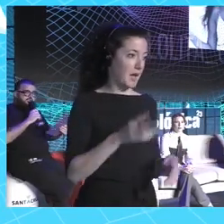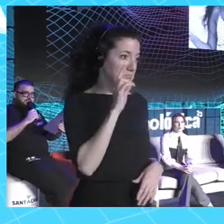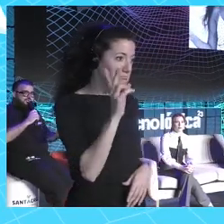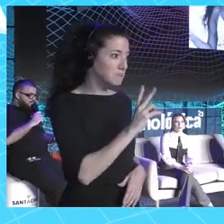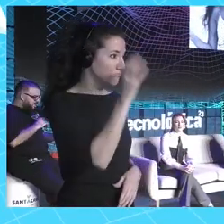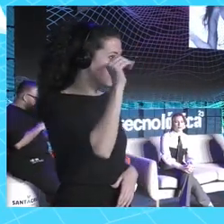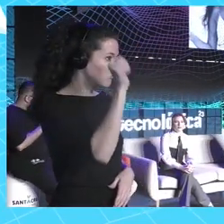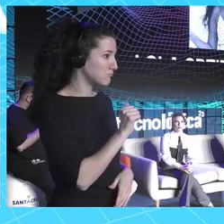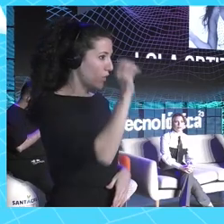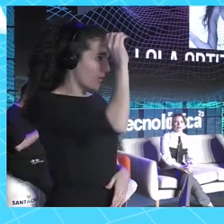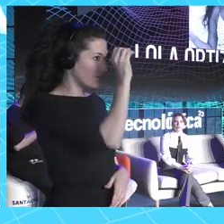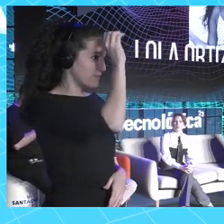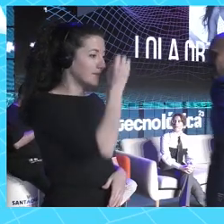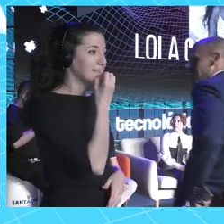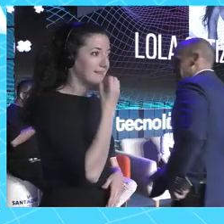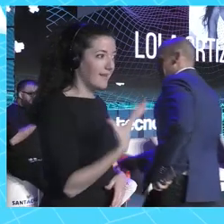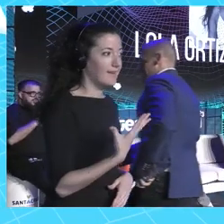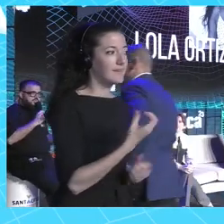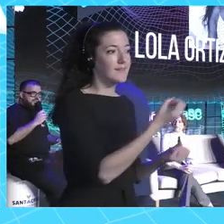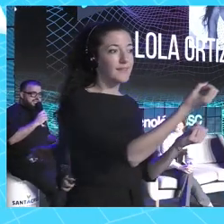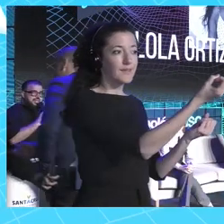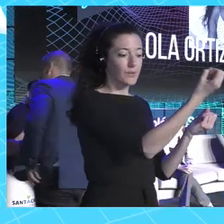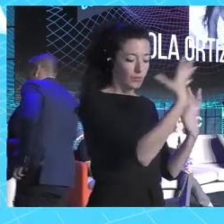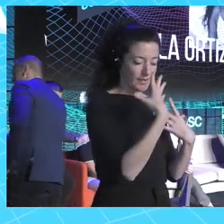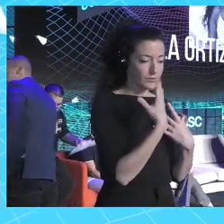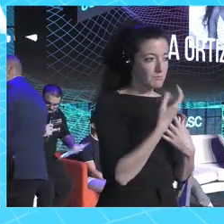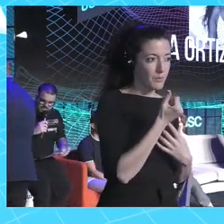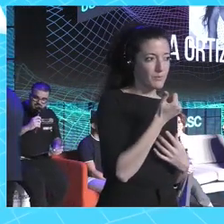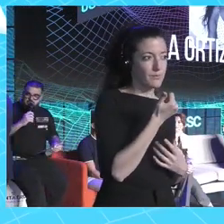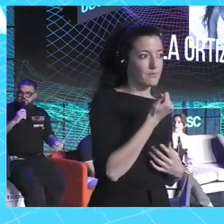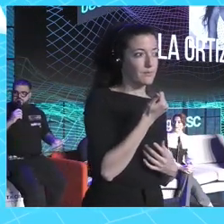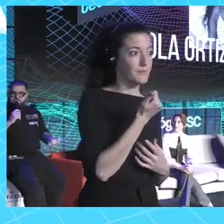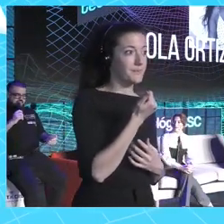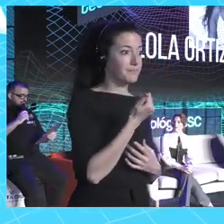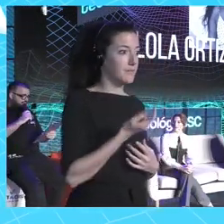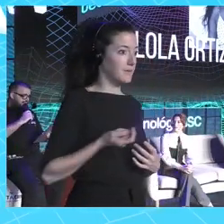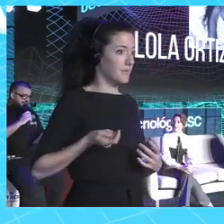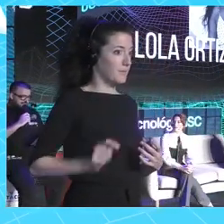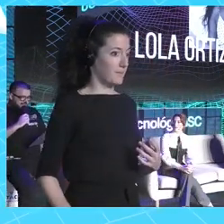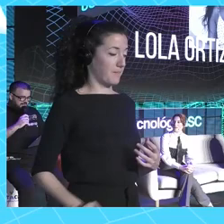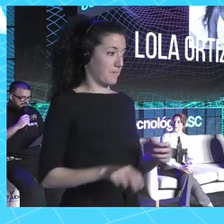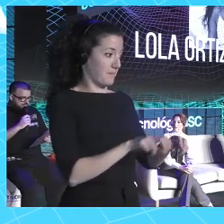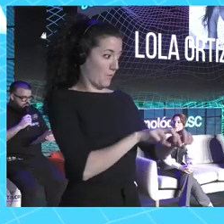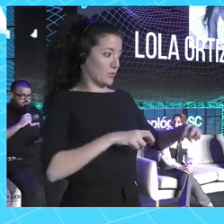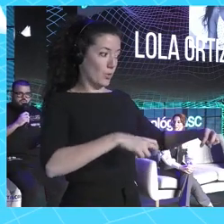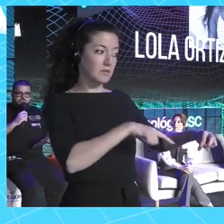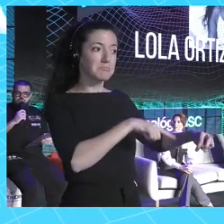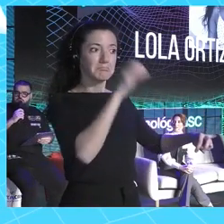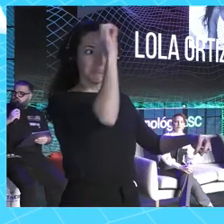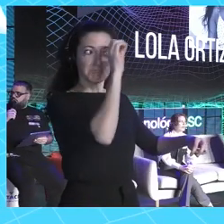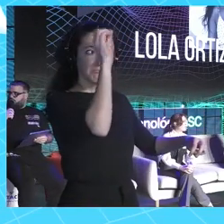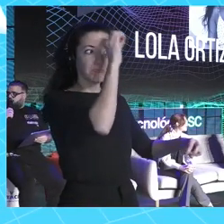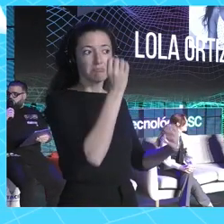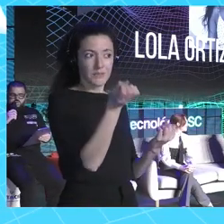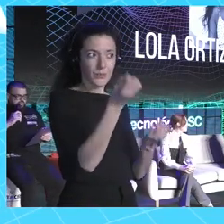Alfonso cuéntanos un poco pues qué opinas sobre este tipo de profesiones que nos cuentes un poquito